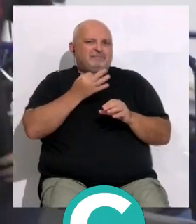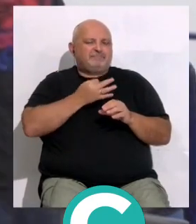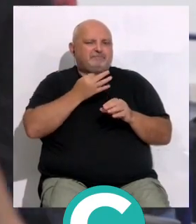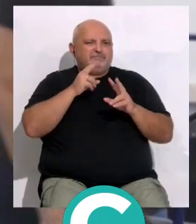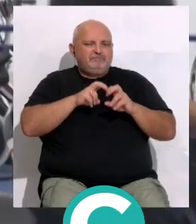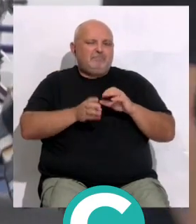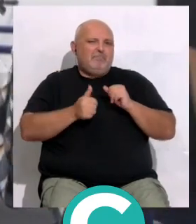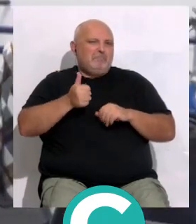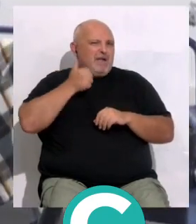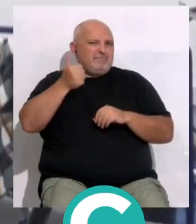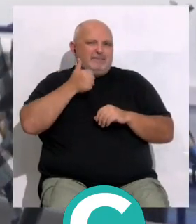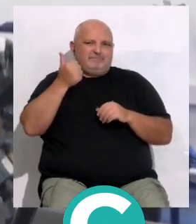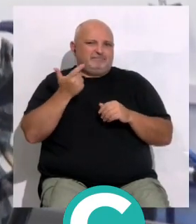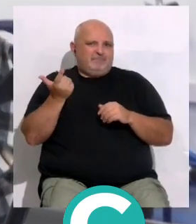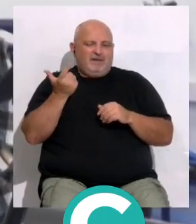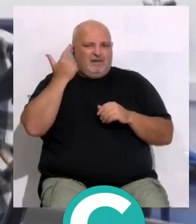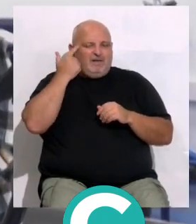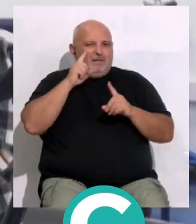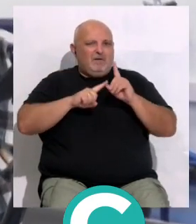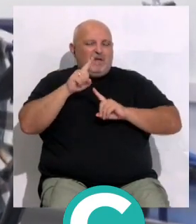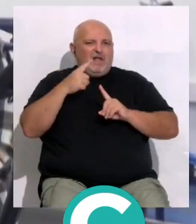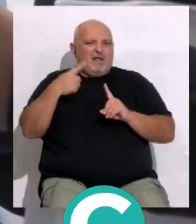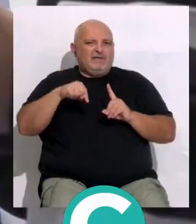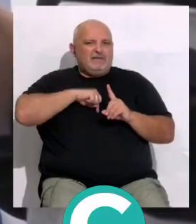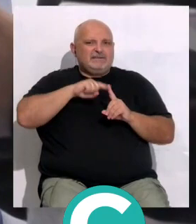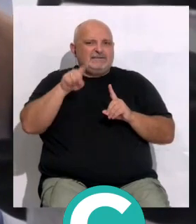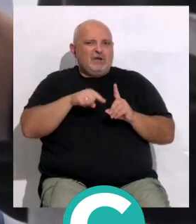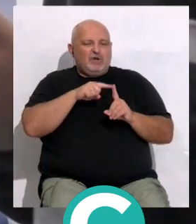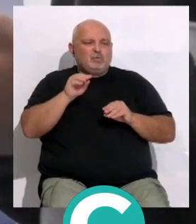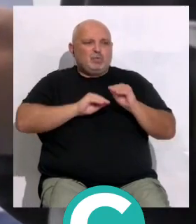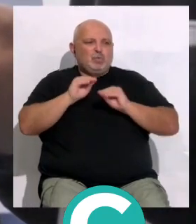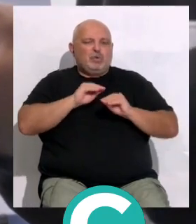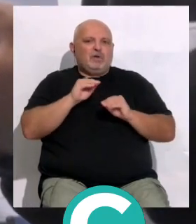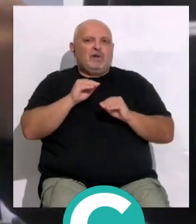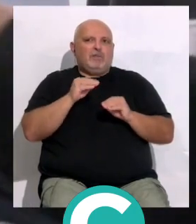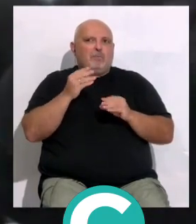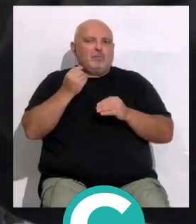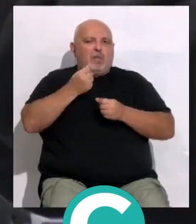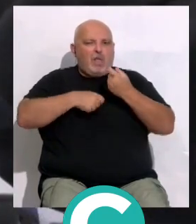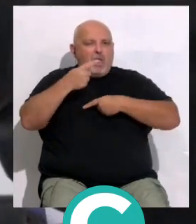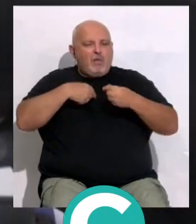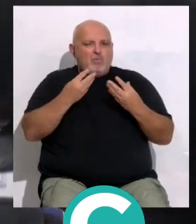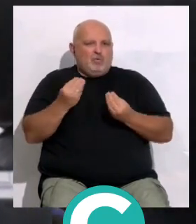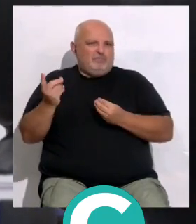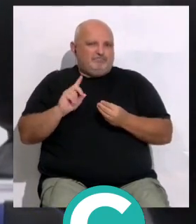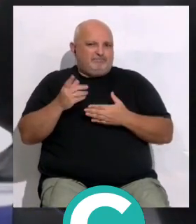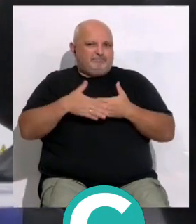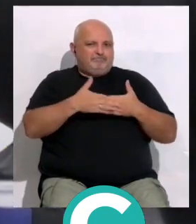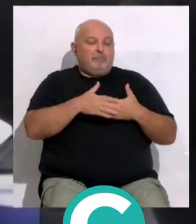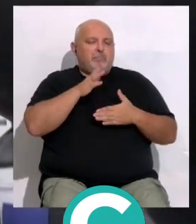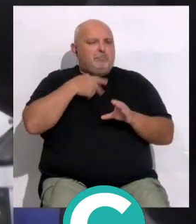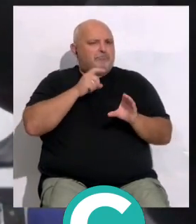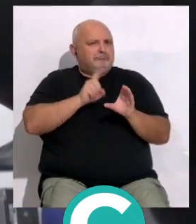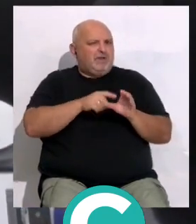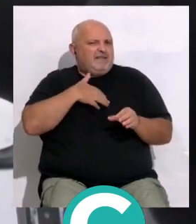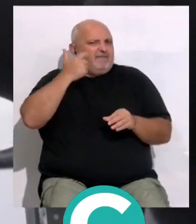seguir investigando, hay que saber los problemas que podemos tener, si podemos solucionar algo sin tanta medicación y por eso he venido. Por lo